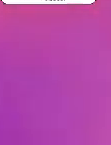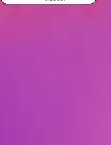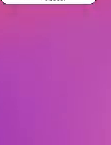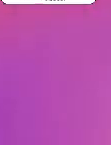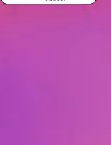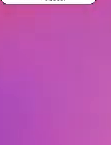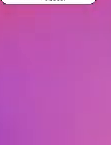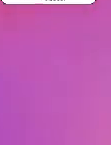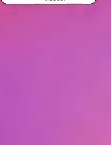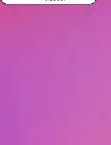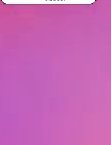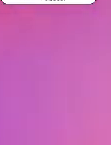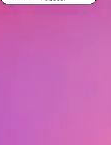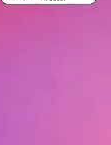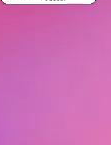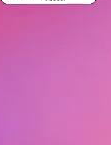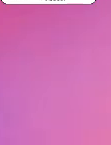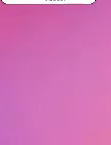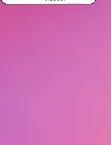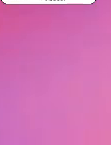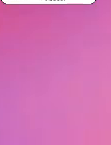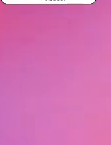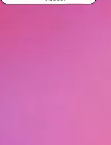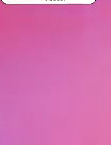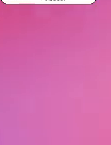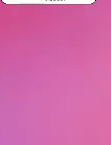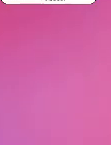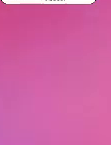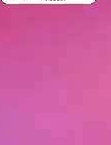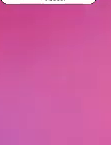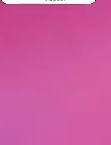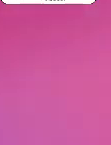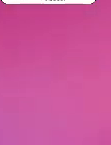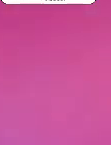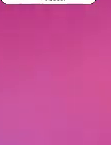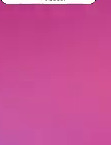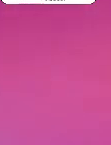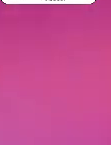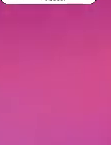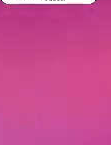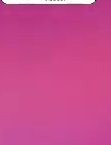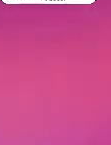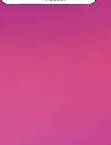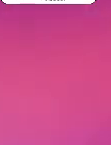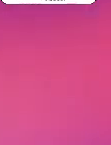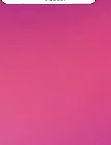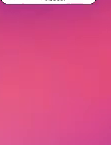Si tienes dudas o necesitas ayuda, llama al Centro de Apoyo Pedagógico a Distancia. El